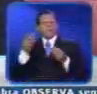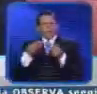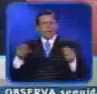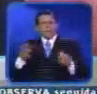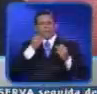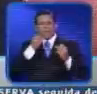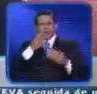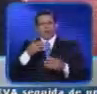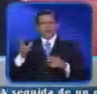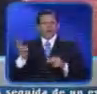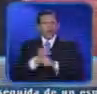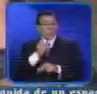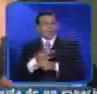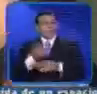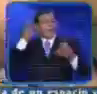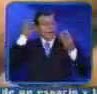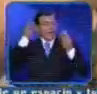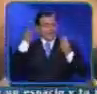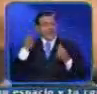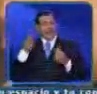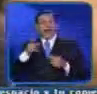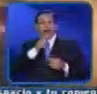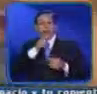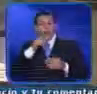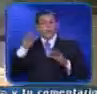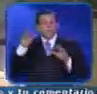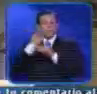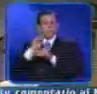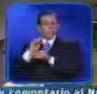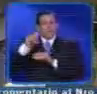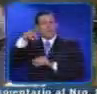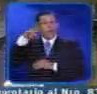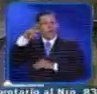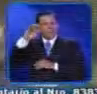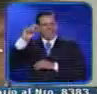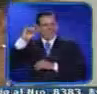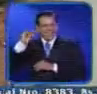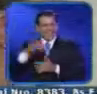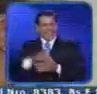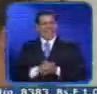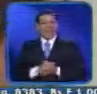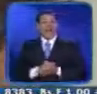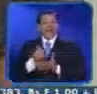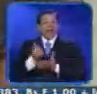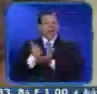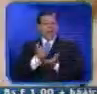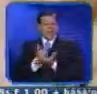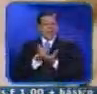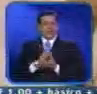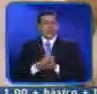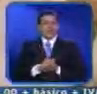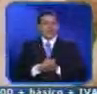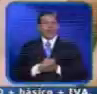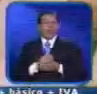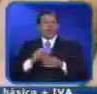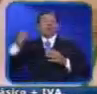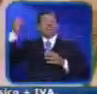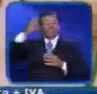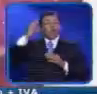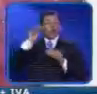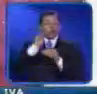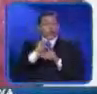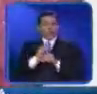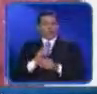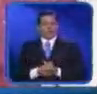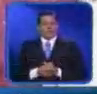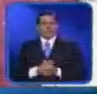que sirven para hidratar el cabello, que da proteína, y te ayudan a cubrirte los rayos del sol.